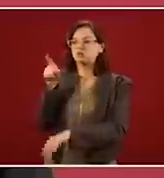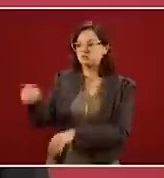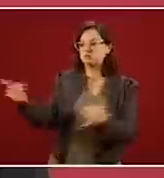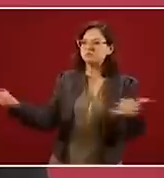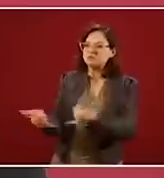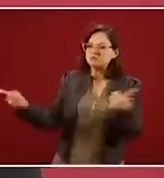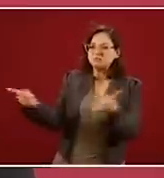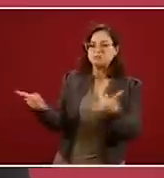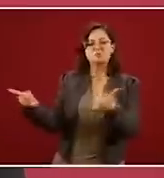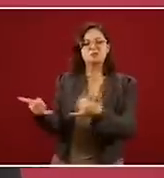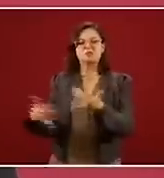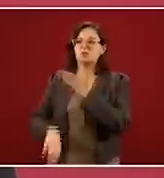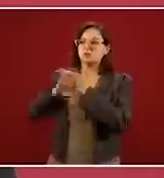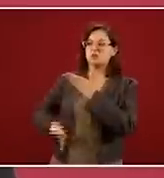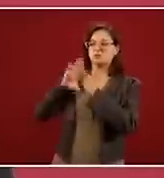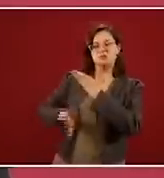agitador,